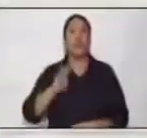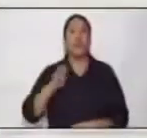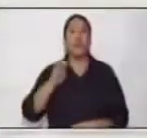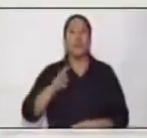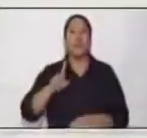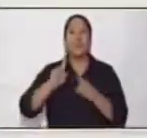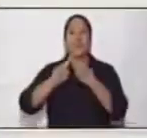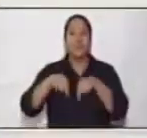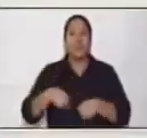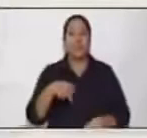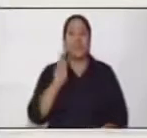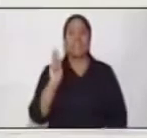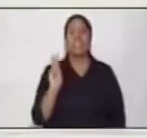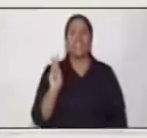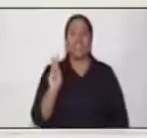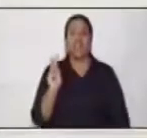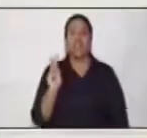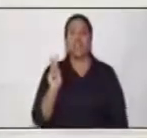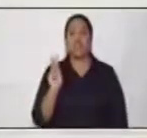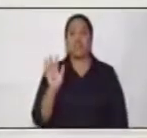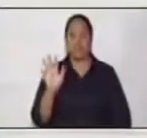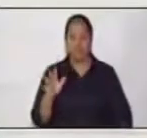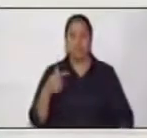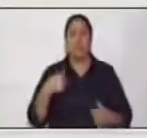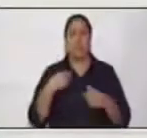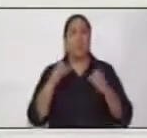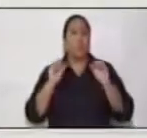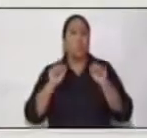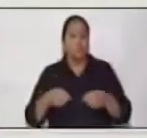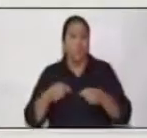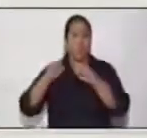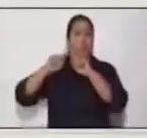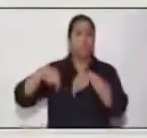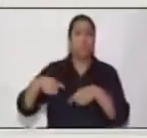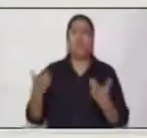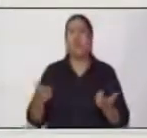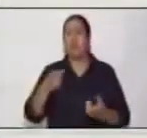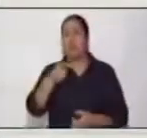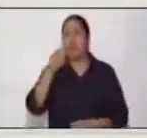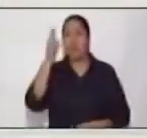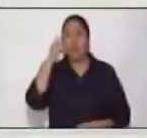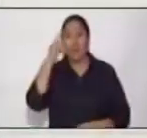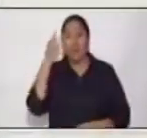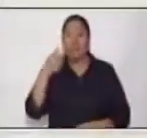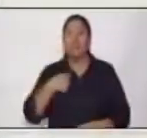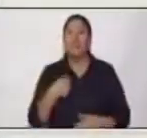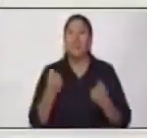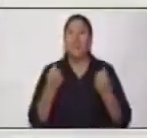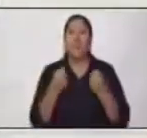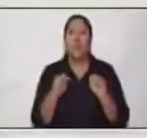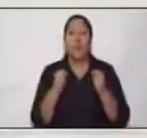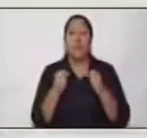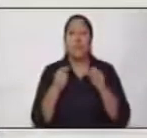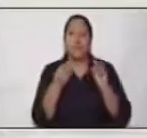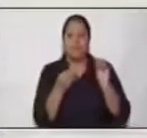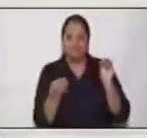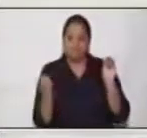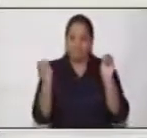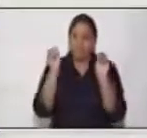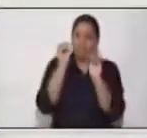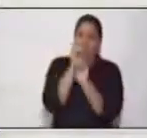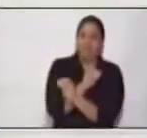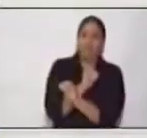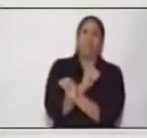el valor de Y. Como para poder quitar esto, recordemos de que yo tengo que hacer la operación inversa de este